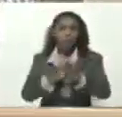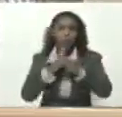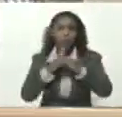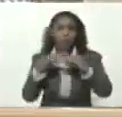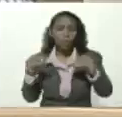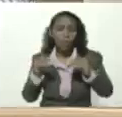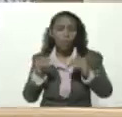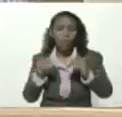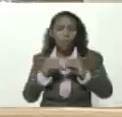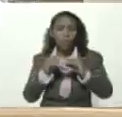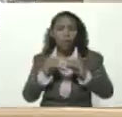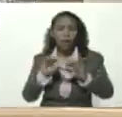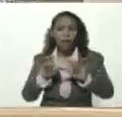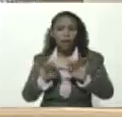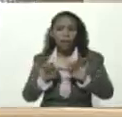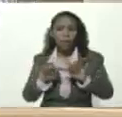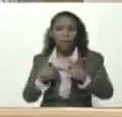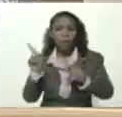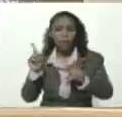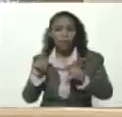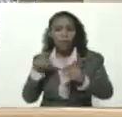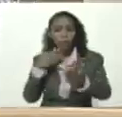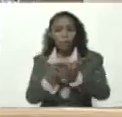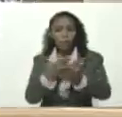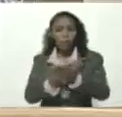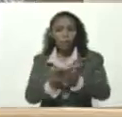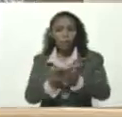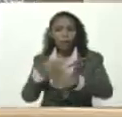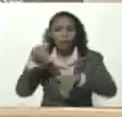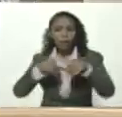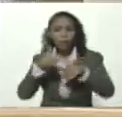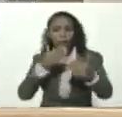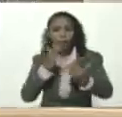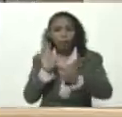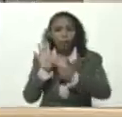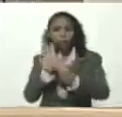en las máquinas esa oferta electoral.